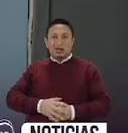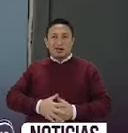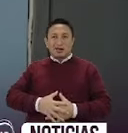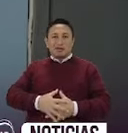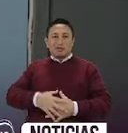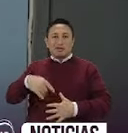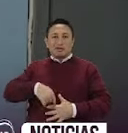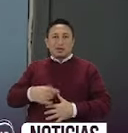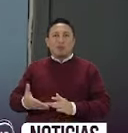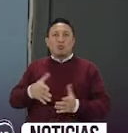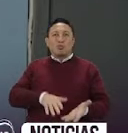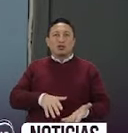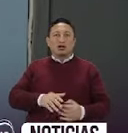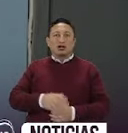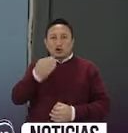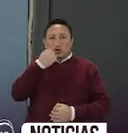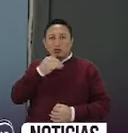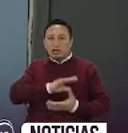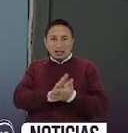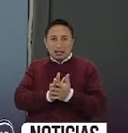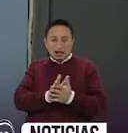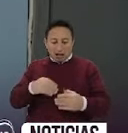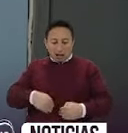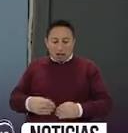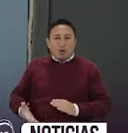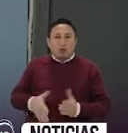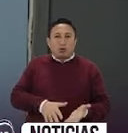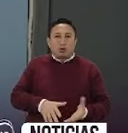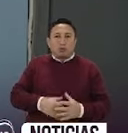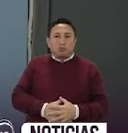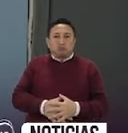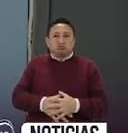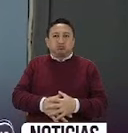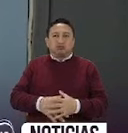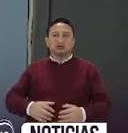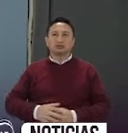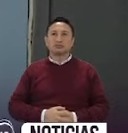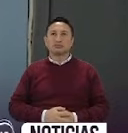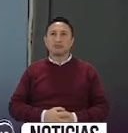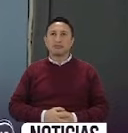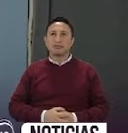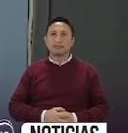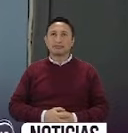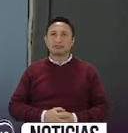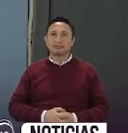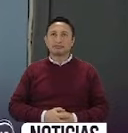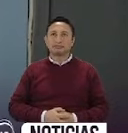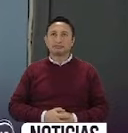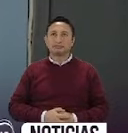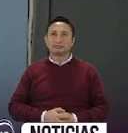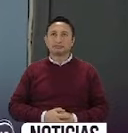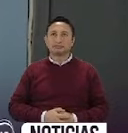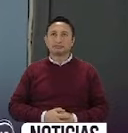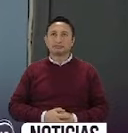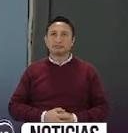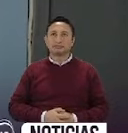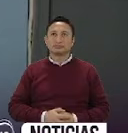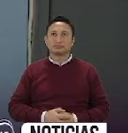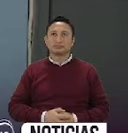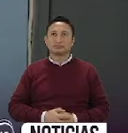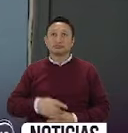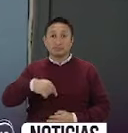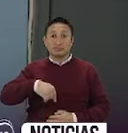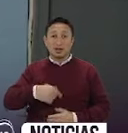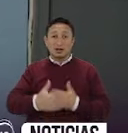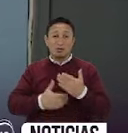pero lamentablemente por su descompensación la preñez no pudo llegar a término y tuvo que ser ingresada para evitar que se fuera